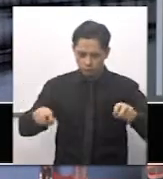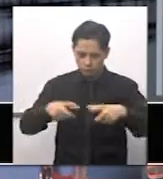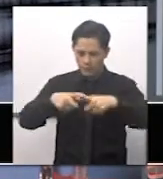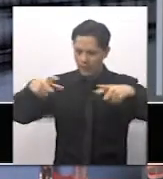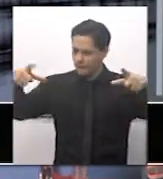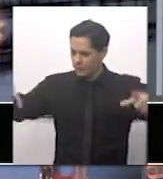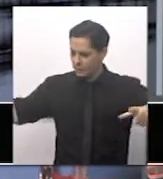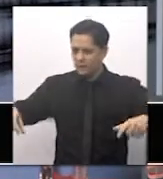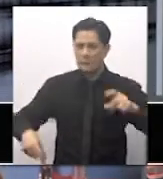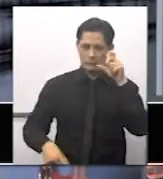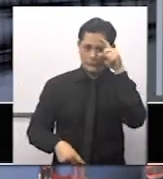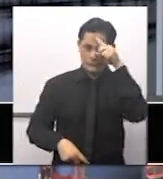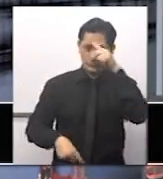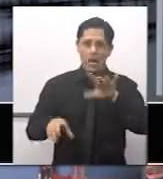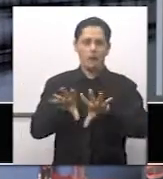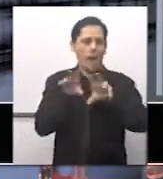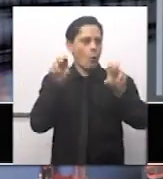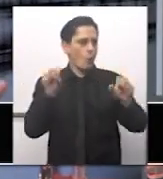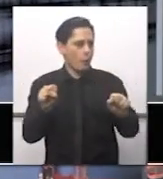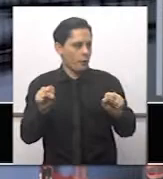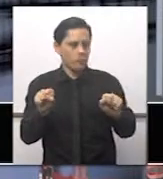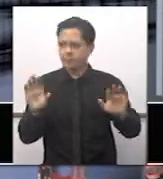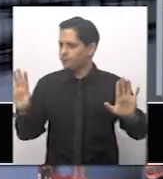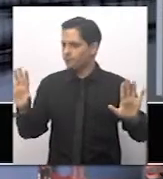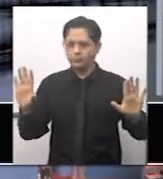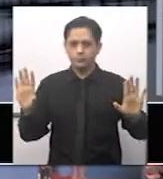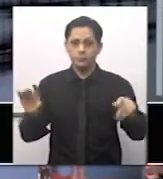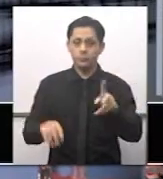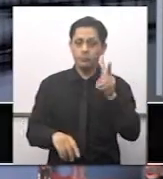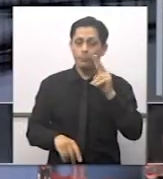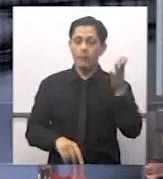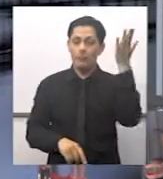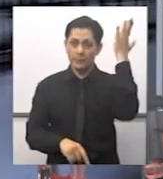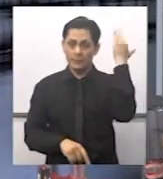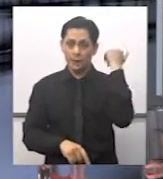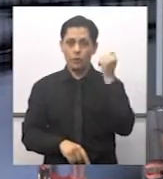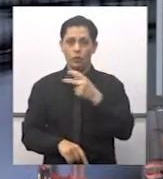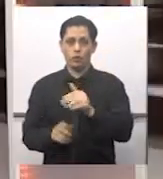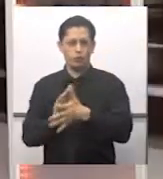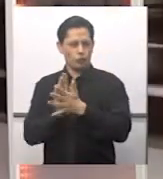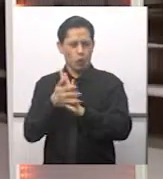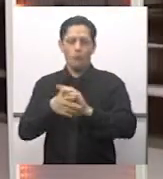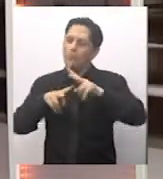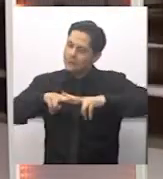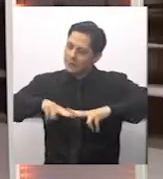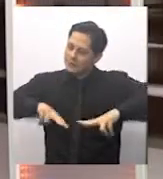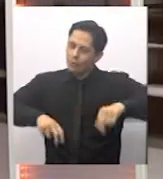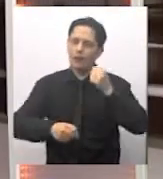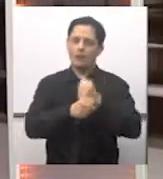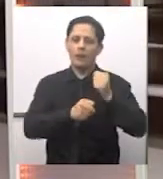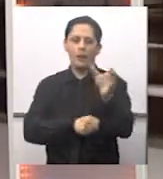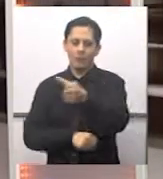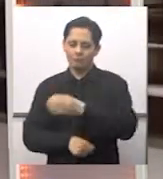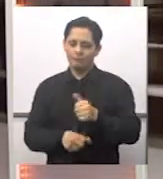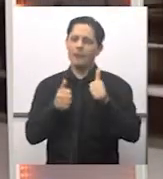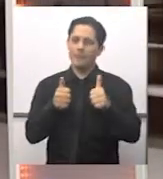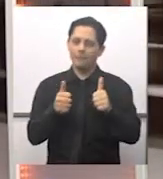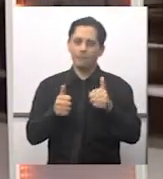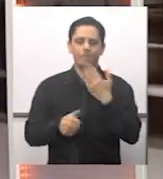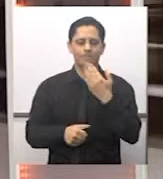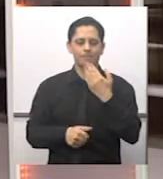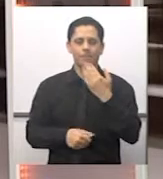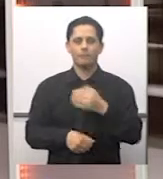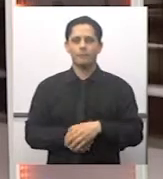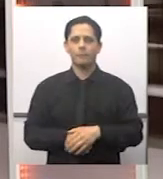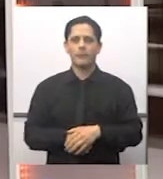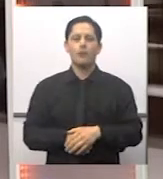acuerdo, pero al fin, el viernes pasado pudimos, todos están muy tranquilos y los trabajadores también. Aunque cuando estamos realizando esta entrevista ha